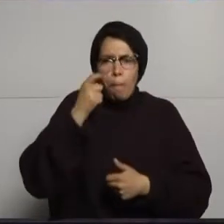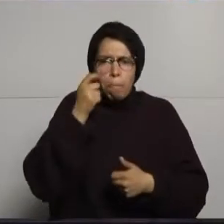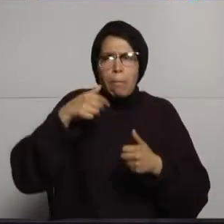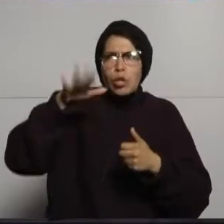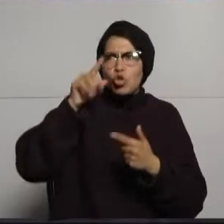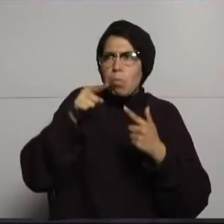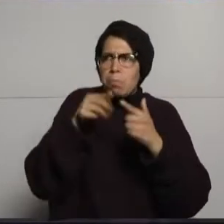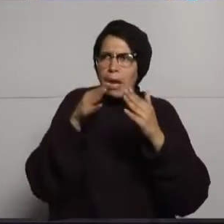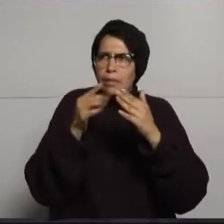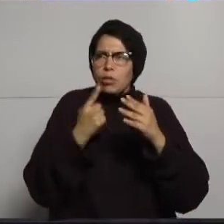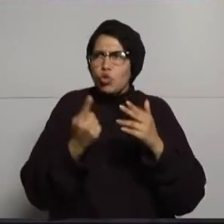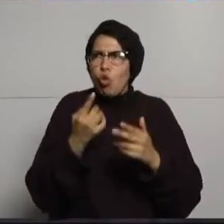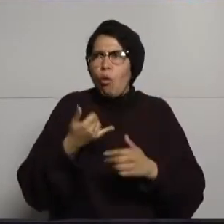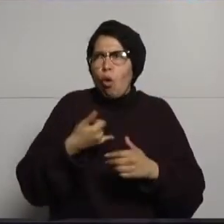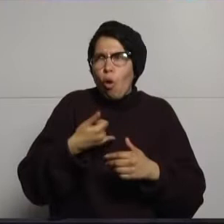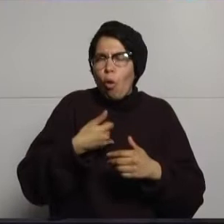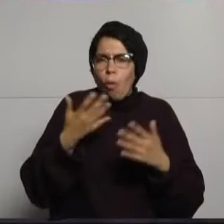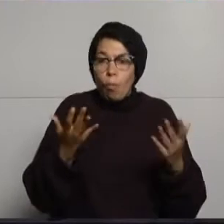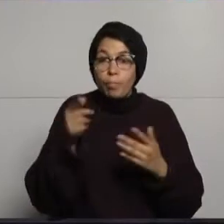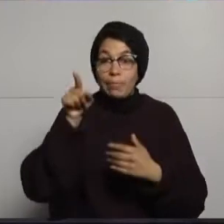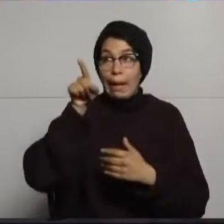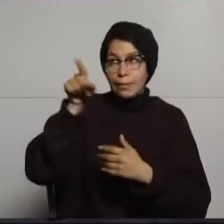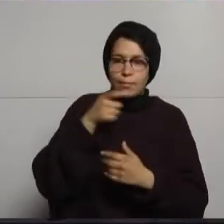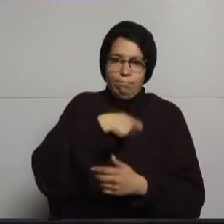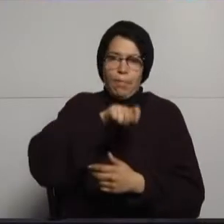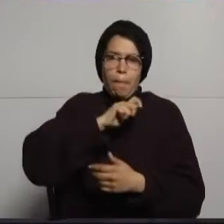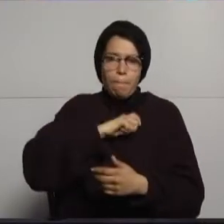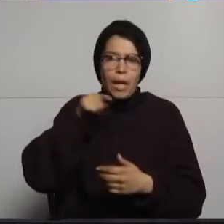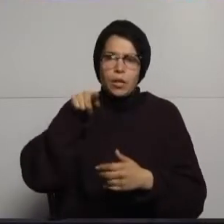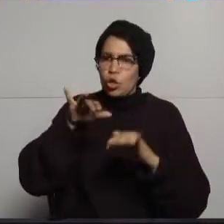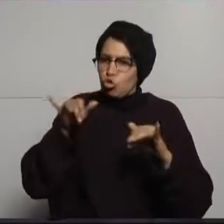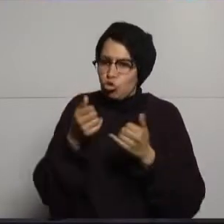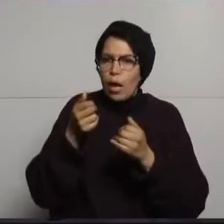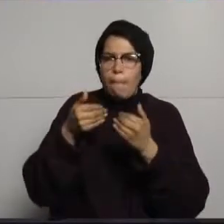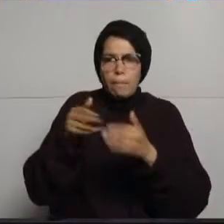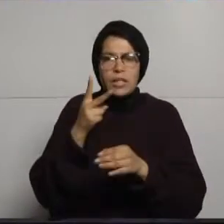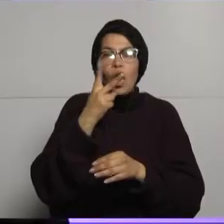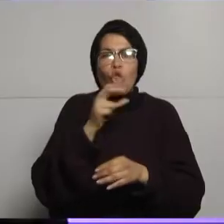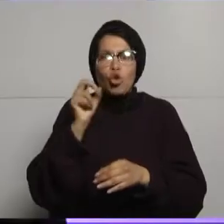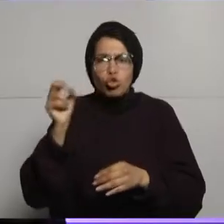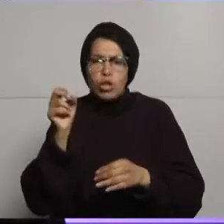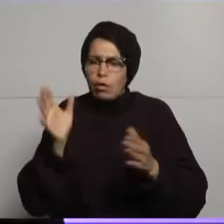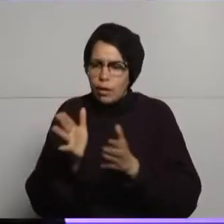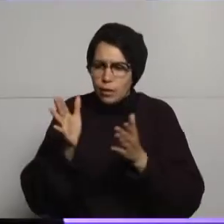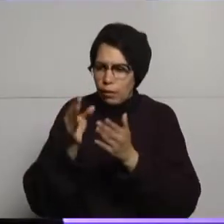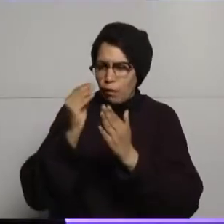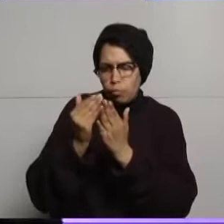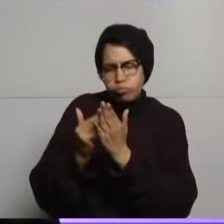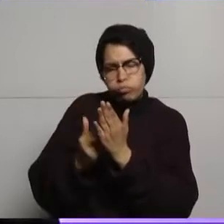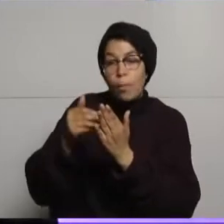bueno, España tiró ahí el sitio web con 200 iniciativas en principio. Nosotros acá en